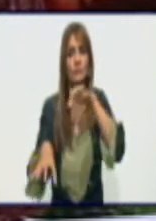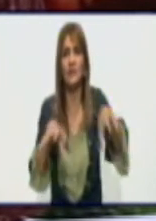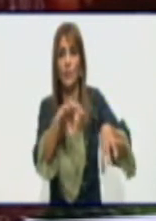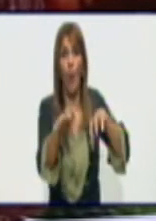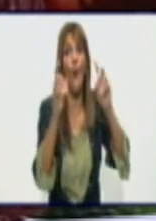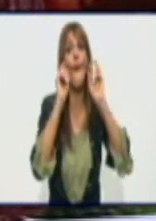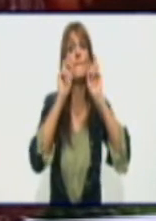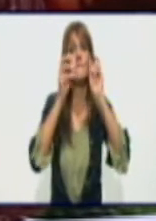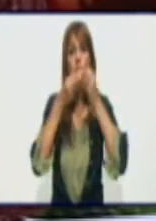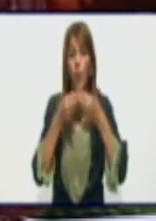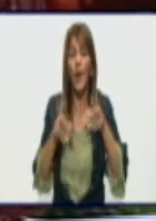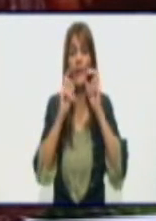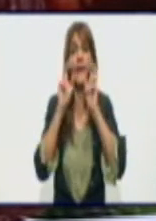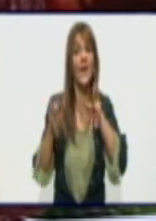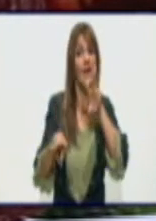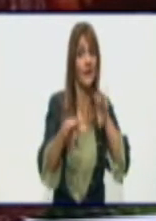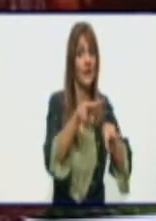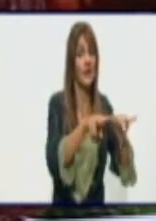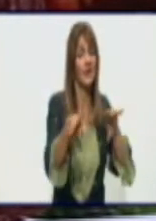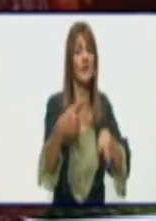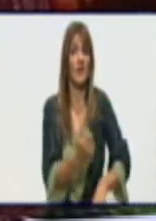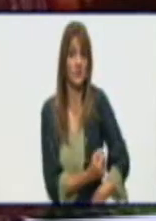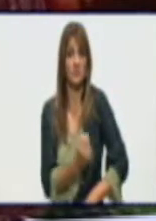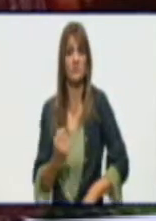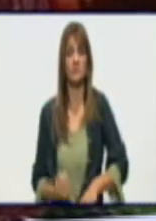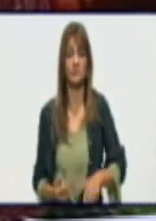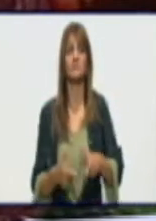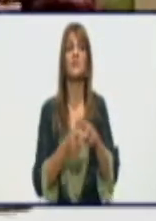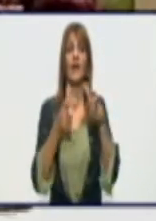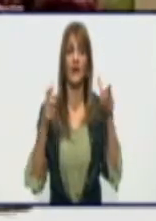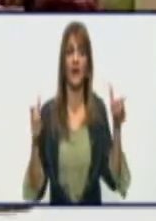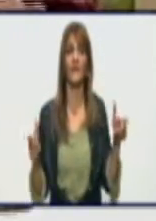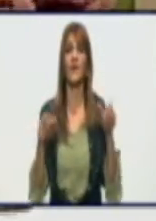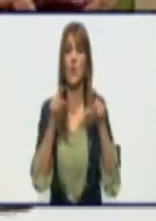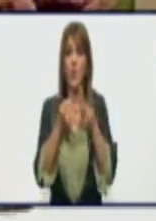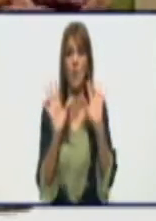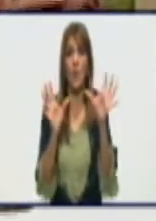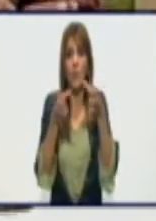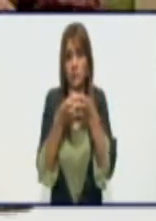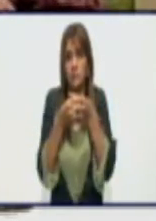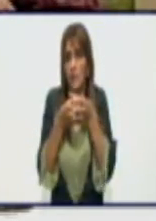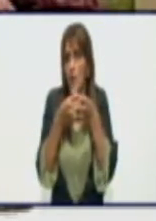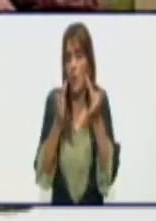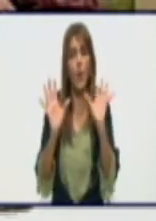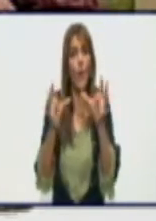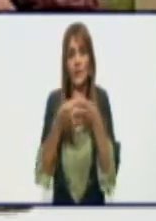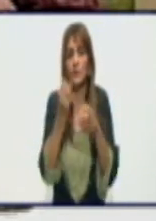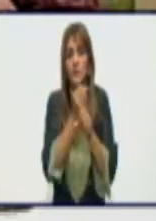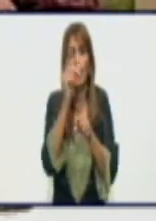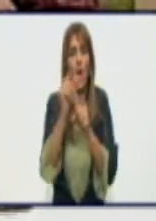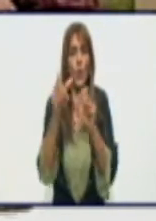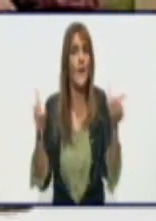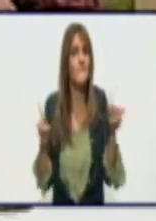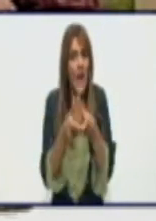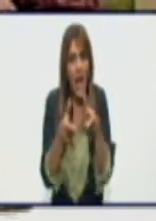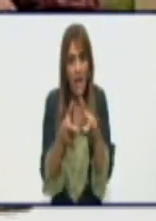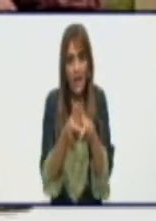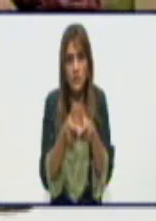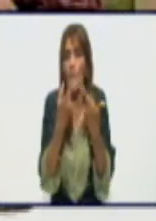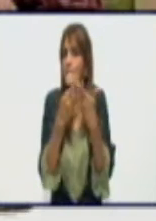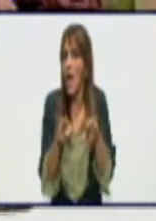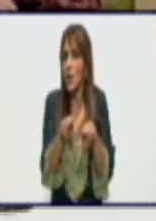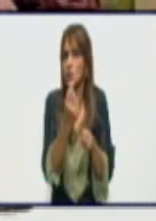esfuerzo grande de la gente que allí trabaja. Es un equipo pequeño, es un colectivo pequeño sí. el que allí trabaja, pero se